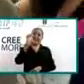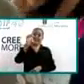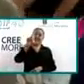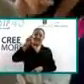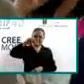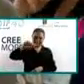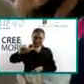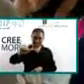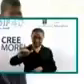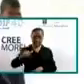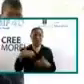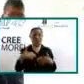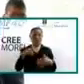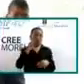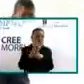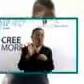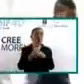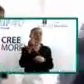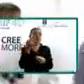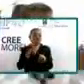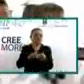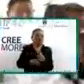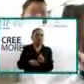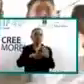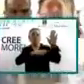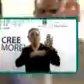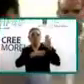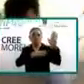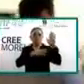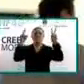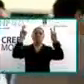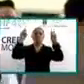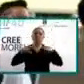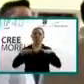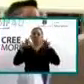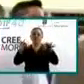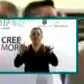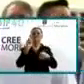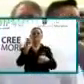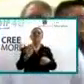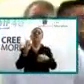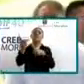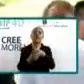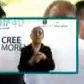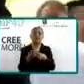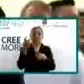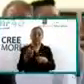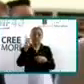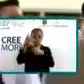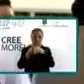muy imbuidos y muy comprometidos en el tema fundamental de un país. Un país que no